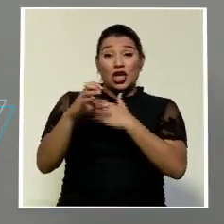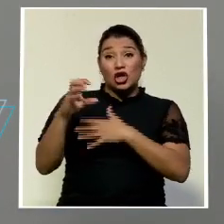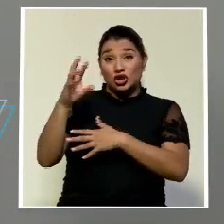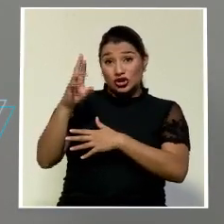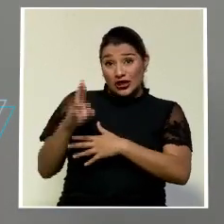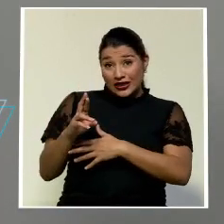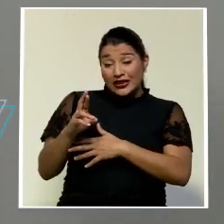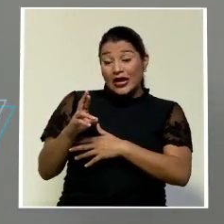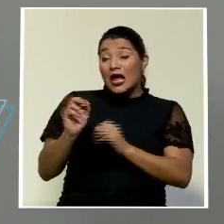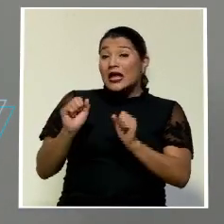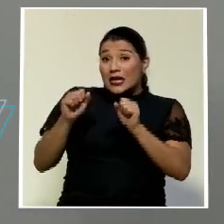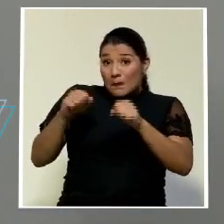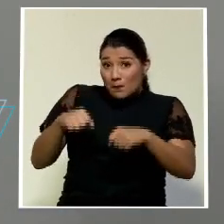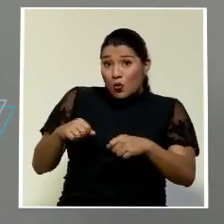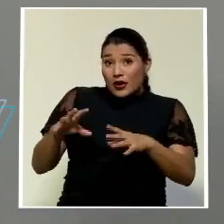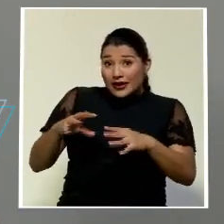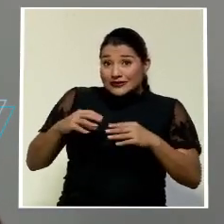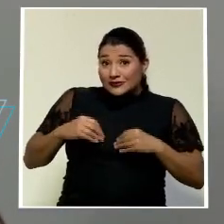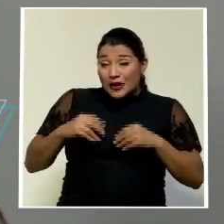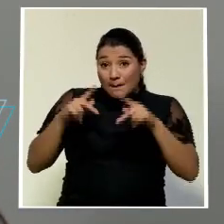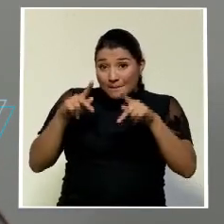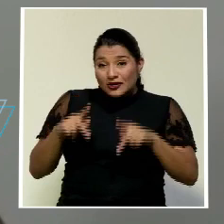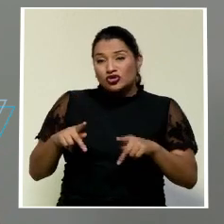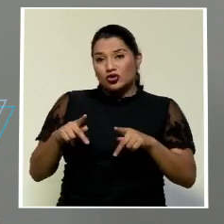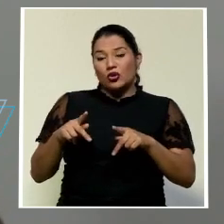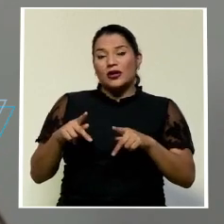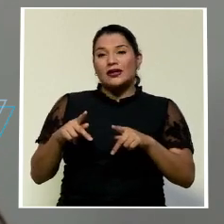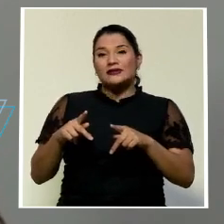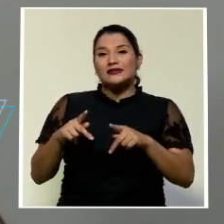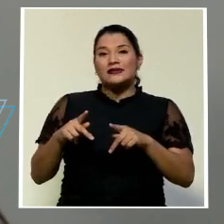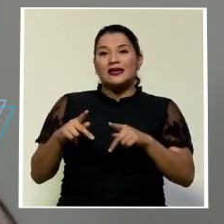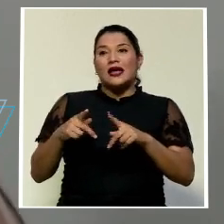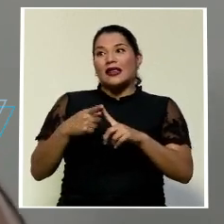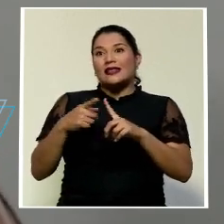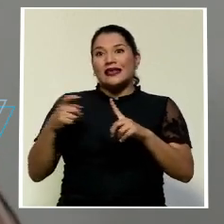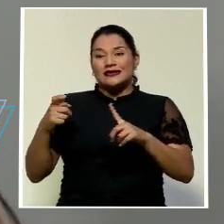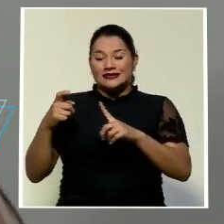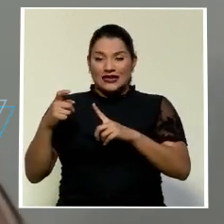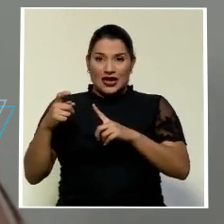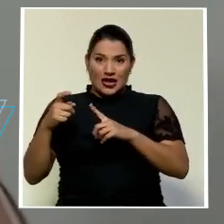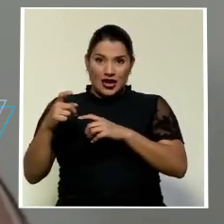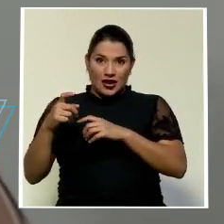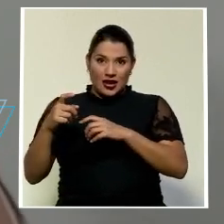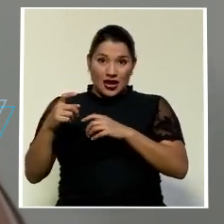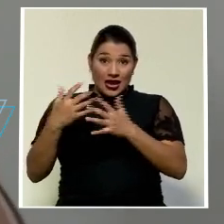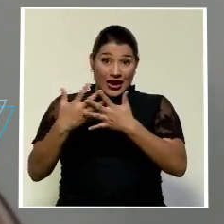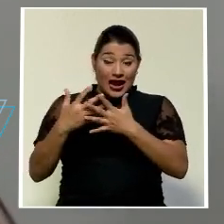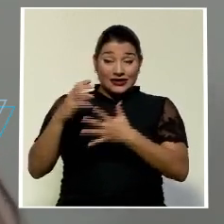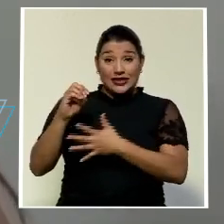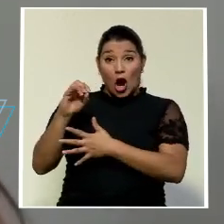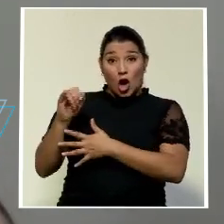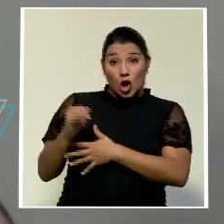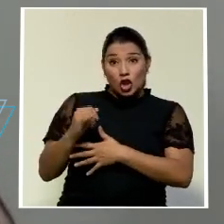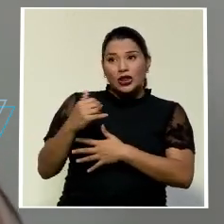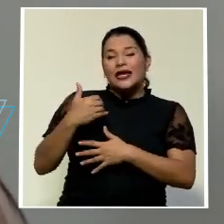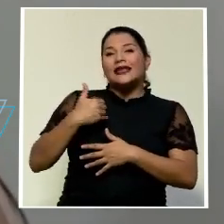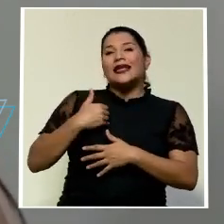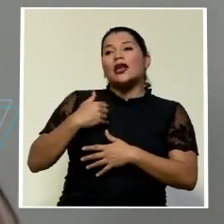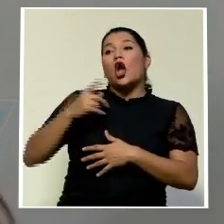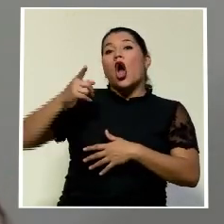podrían recibir personas que vienen del exterior, es decir, personas que vienen de celdas judiciales, tienen una orden de cierre técnica